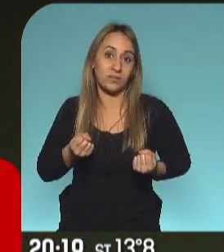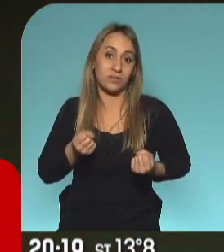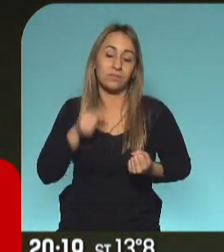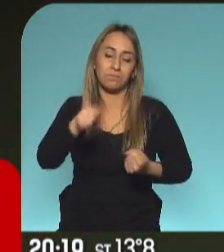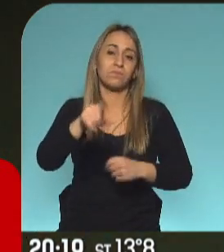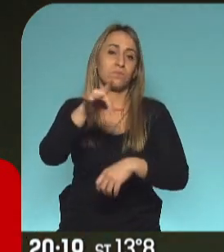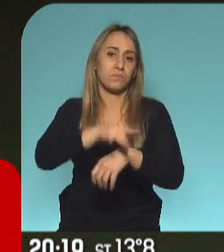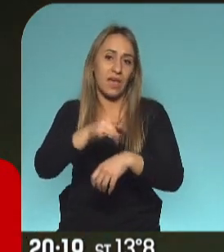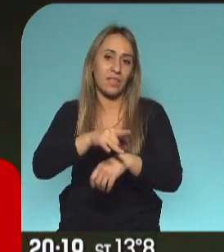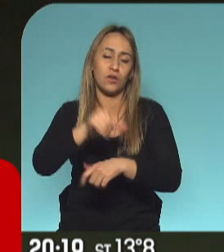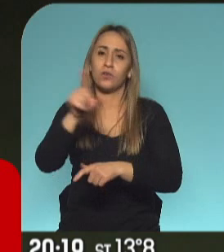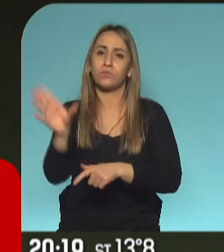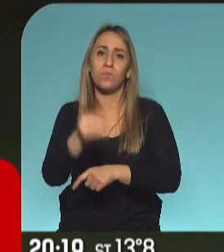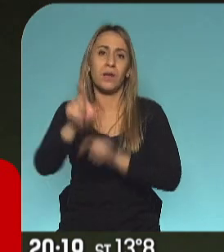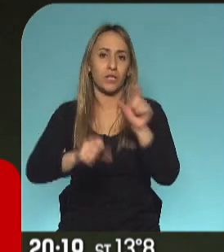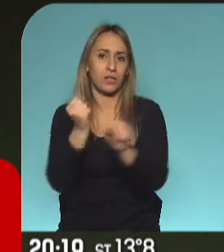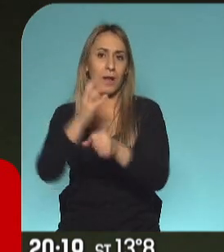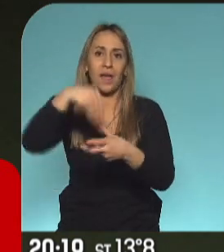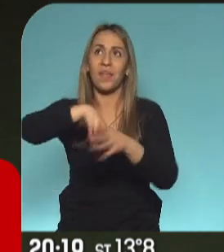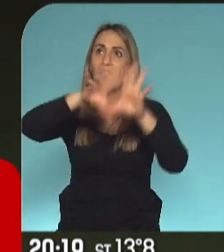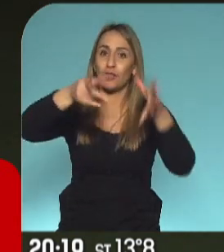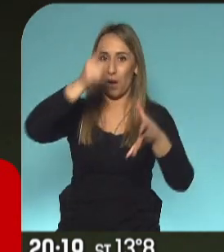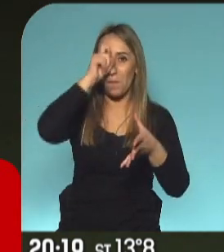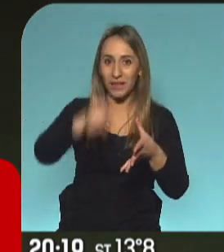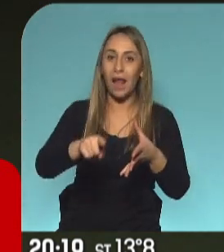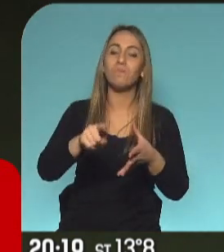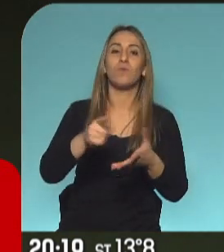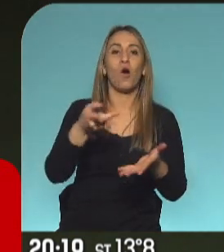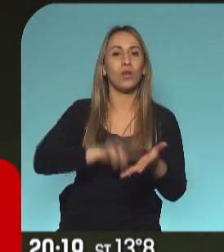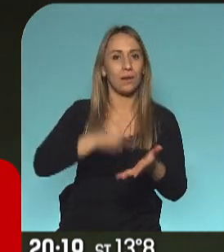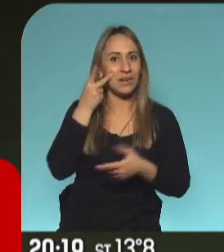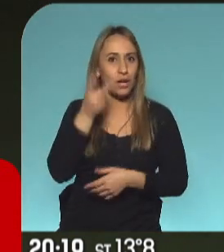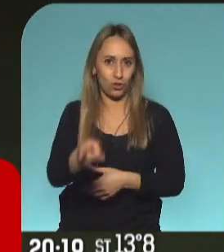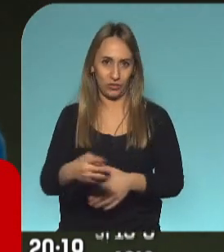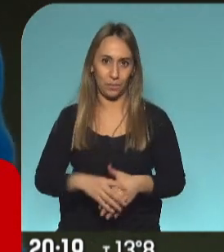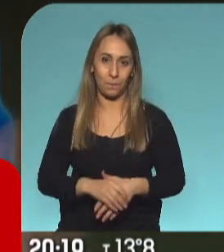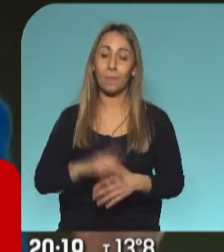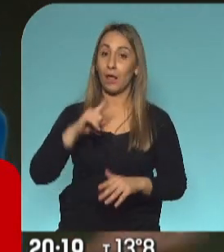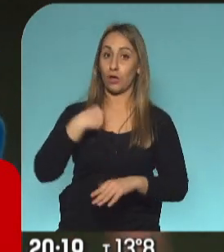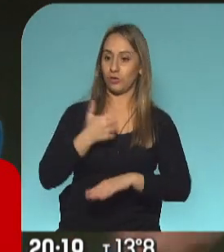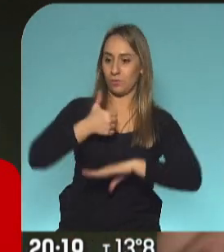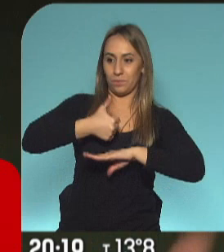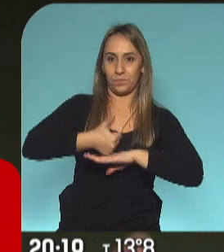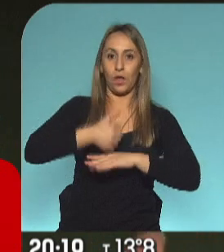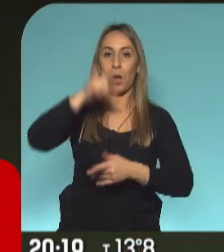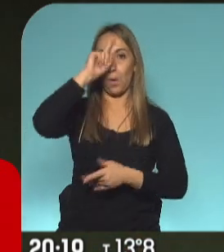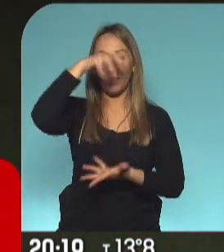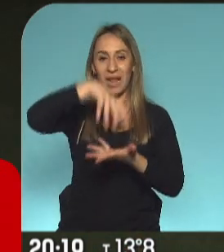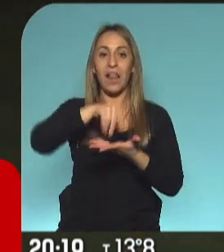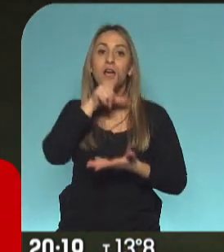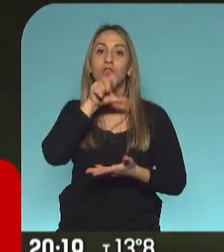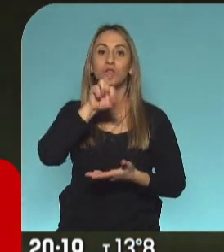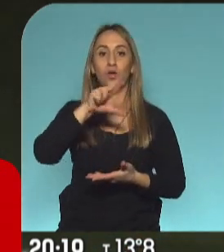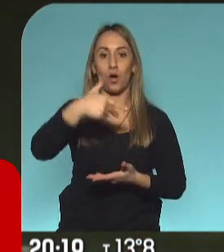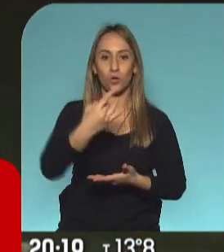nuestros médicos y nuestro personal de salud. Como decías, estamos en el Hospital Tornú, acá en instantes creemos que se van a escuchar muy fuertes los aplausos,